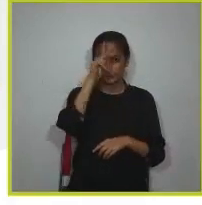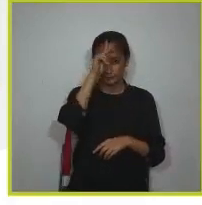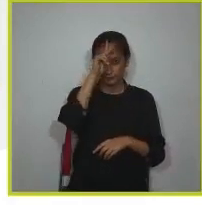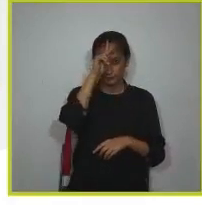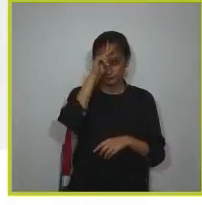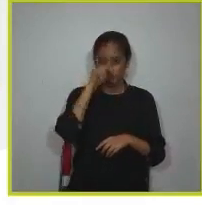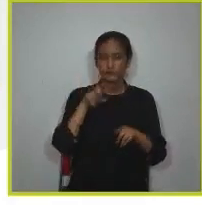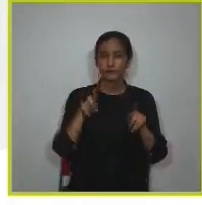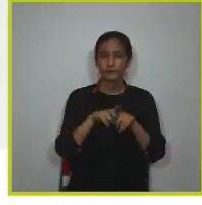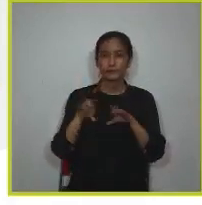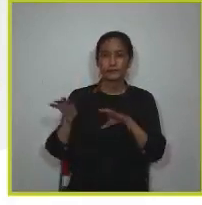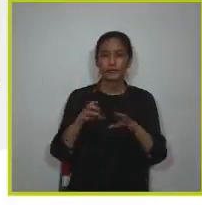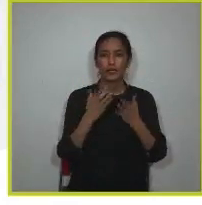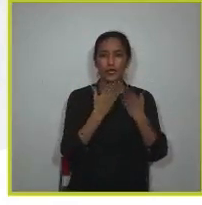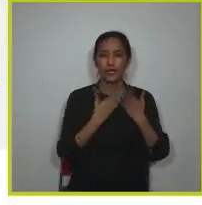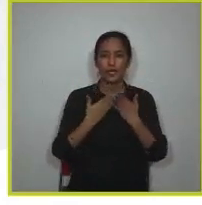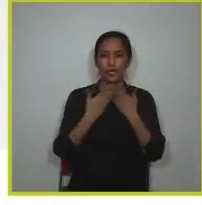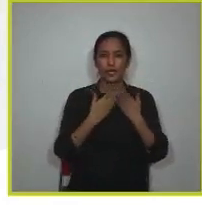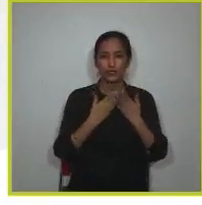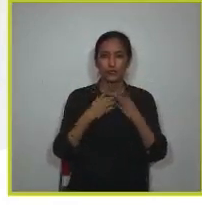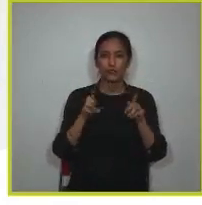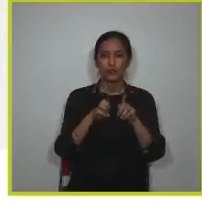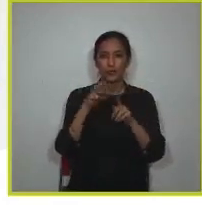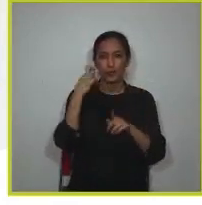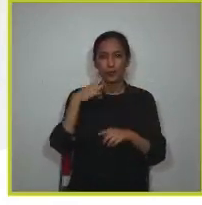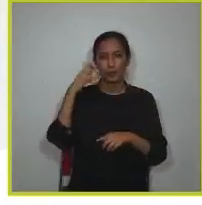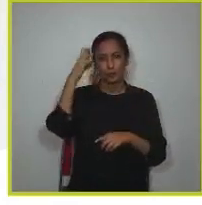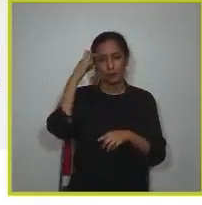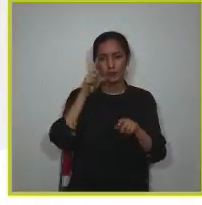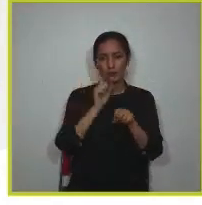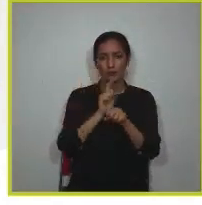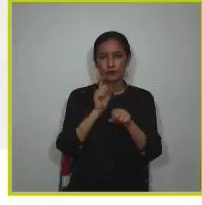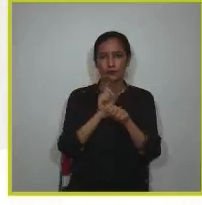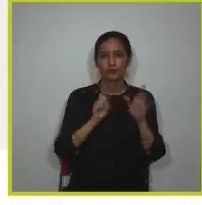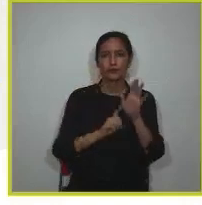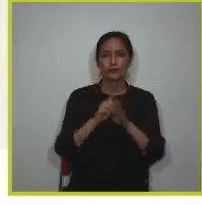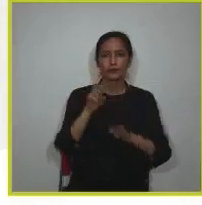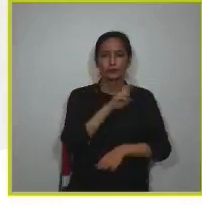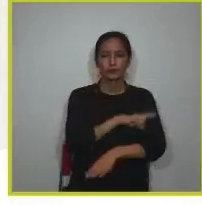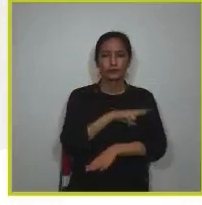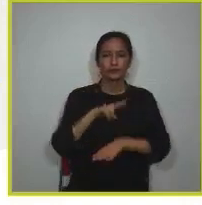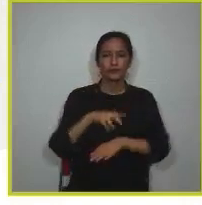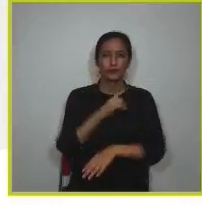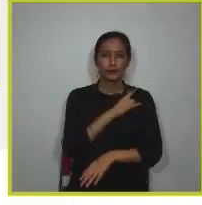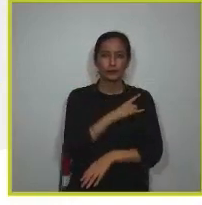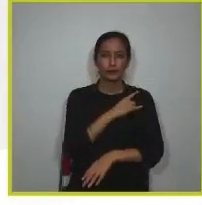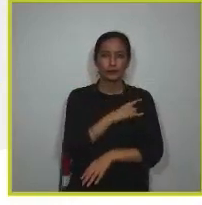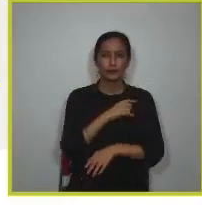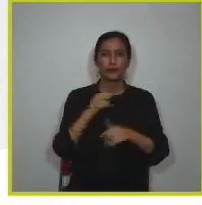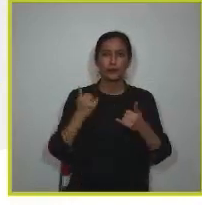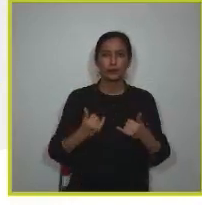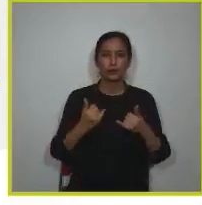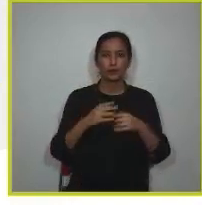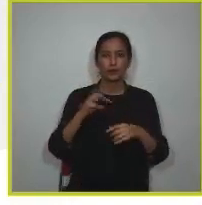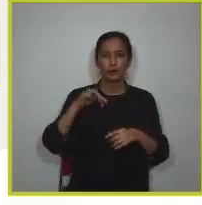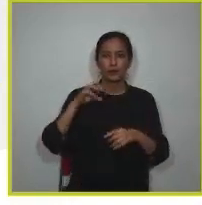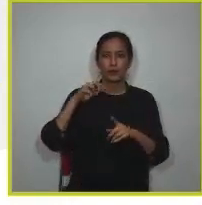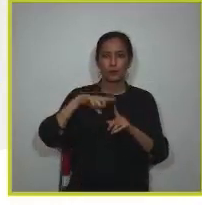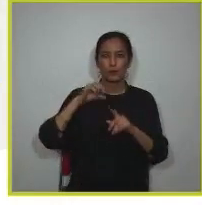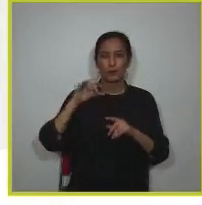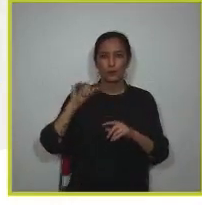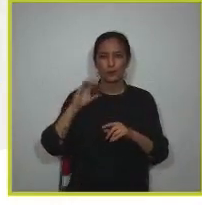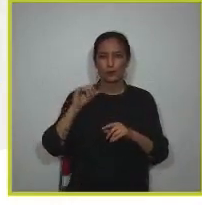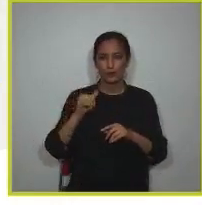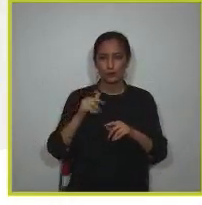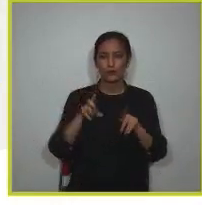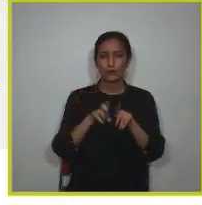ha realizado estudios de postgrado en políticas educativas y desarrollo regional en la universidad de Antonio Ruiz de Montoya actualmente